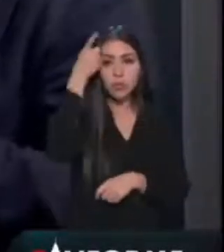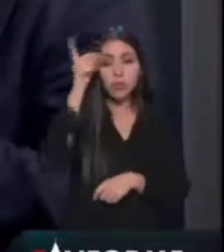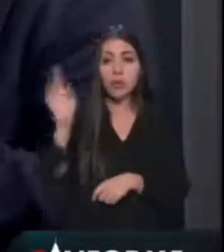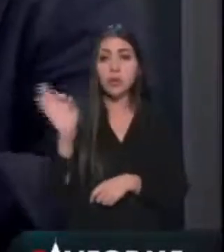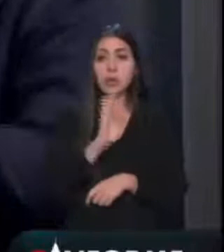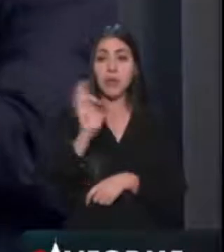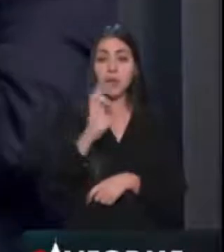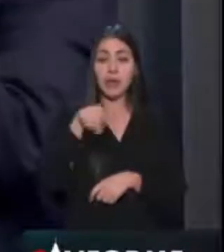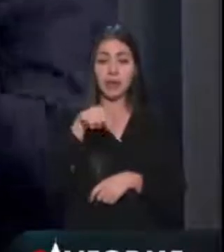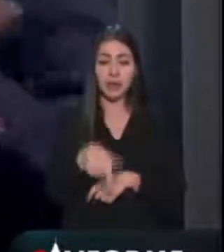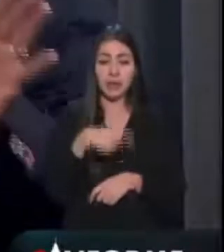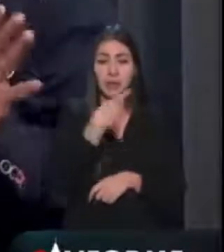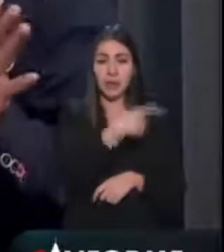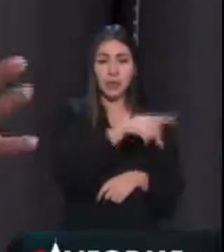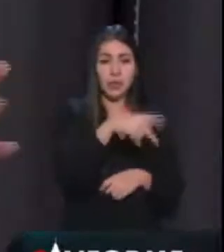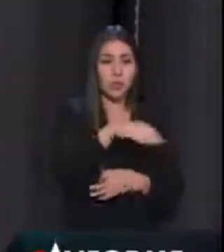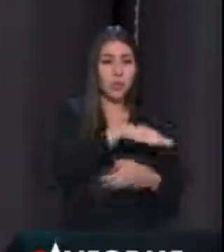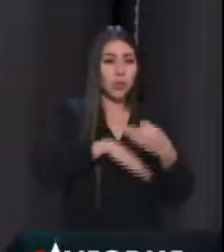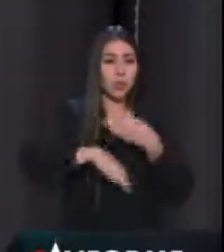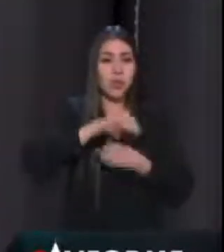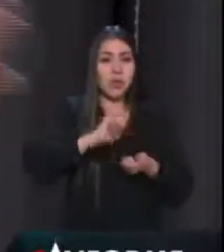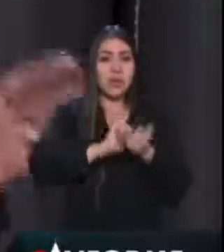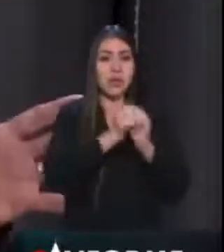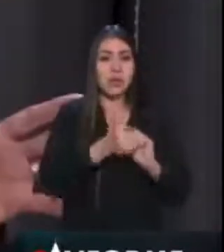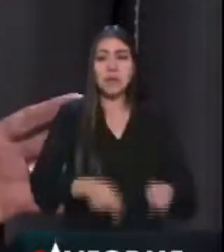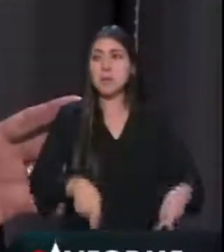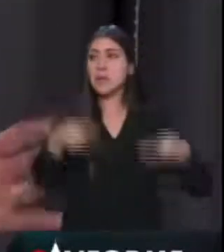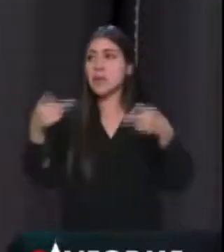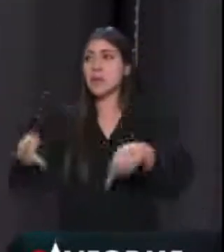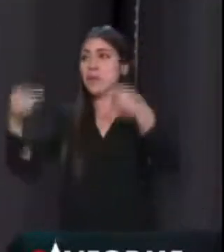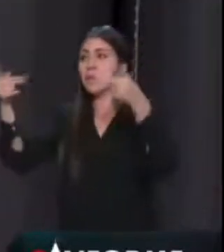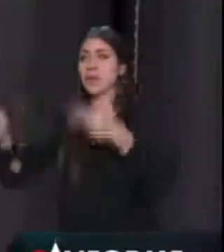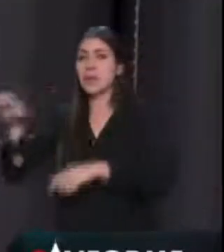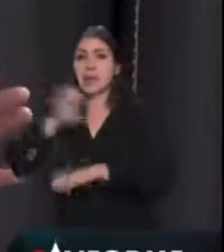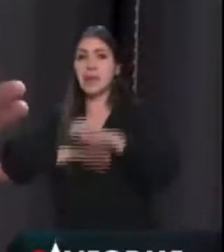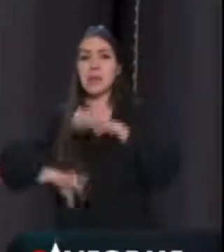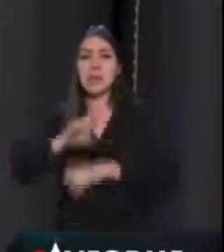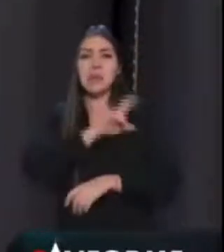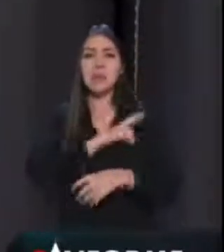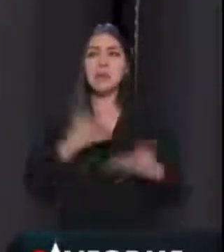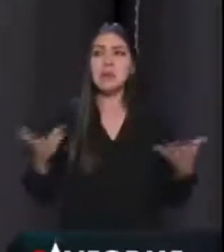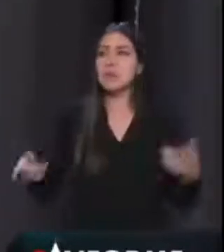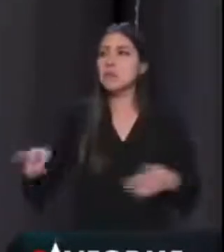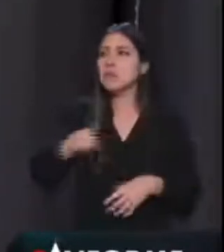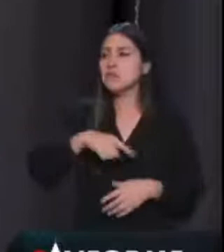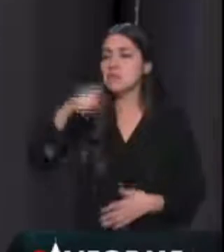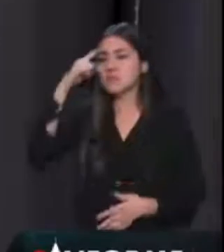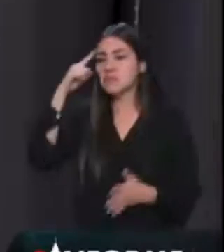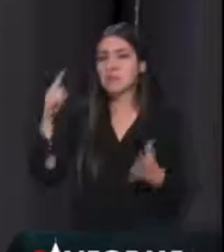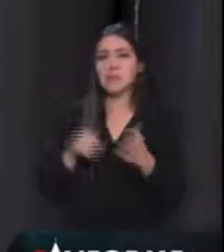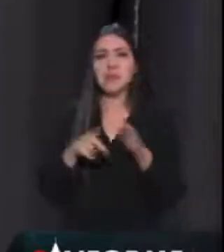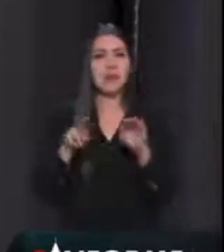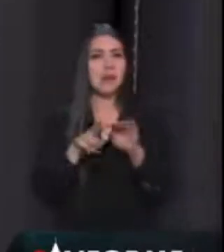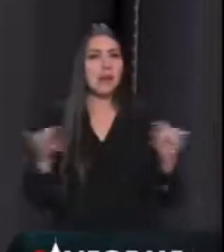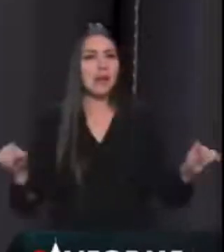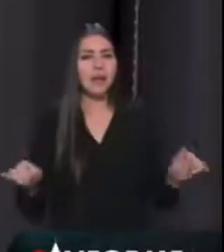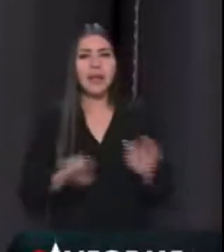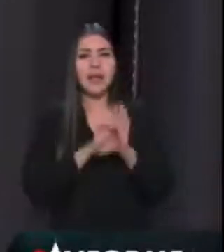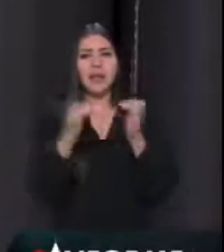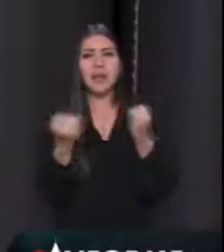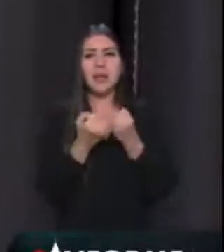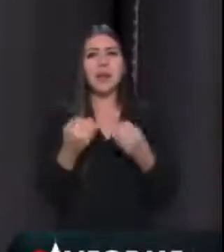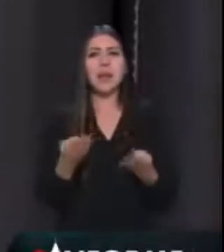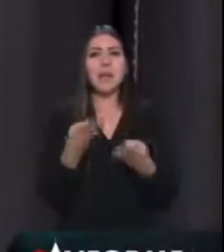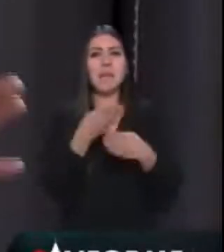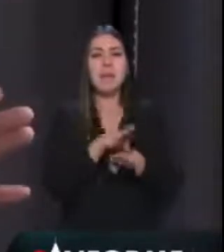a los extranjeros, todas estas privatizaciones ya las vimos, ya nadie cree. Lo vimos con la privatización de los bancos,